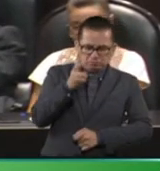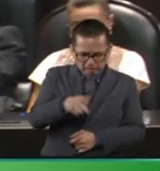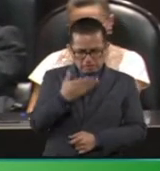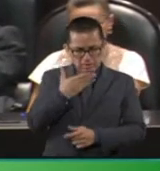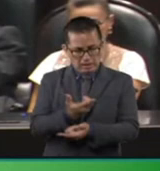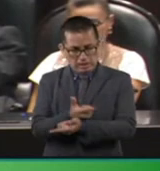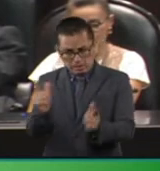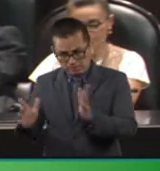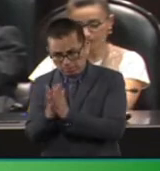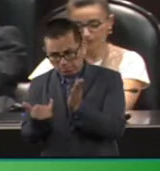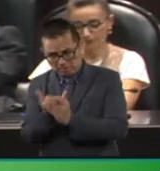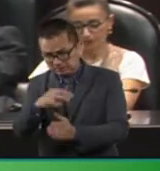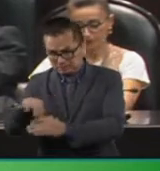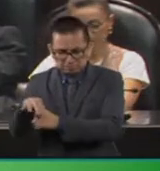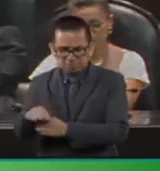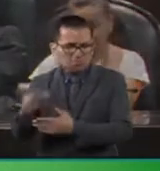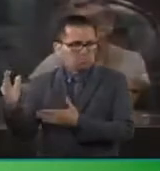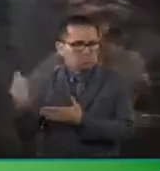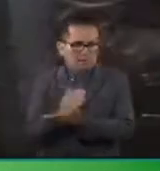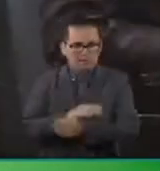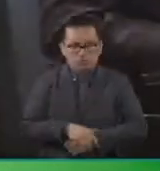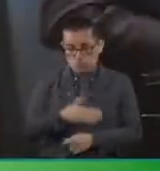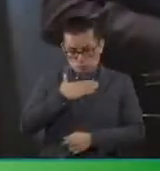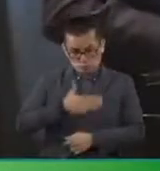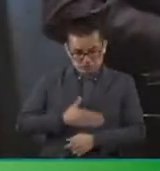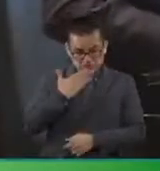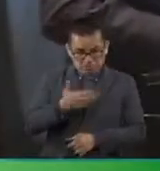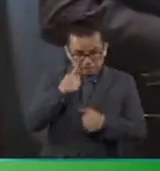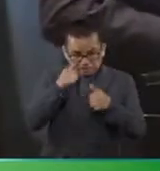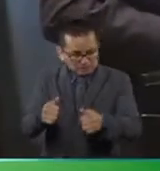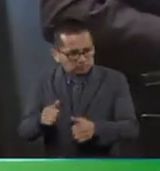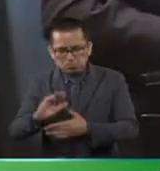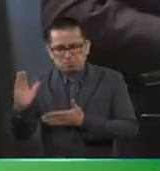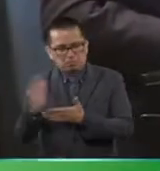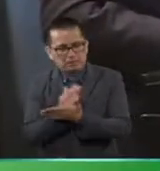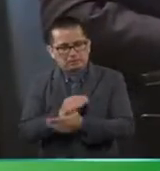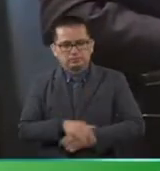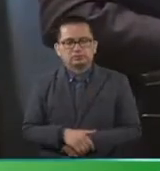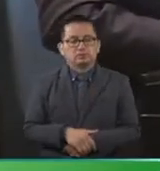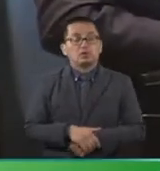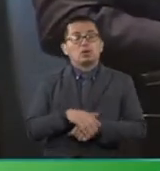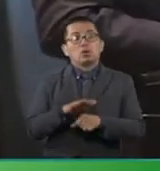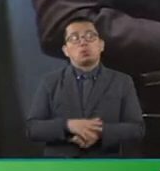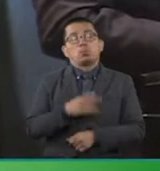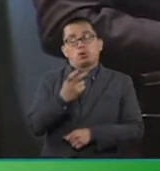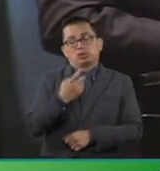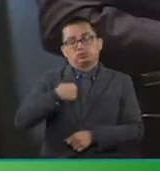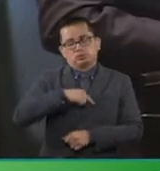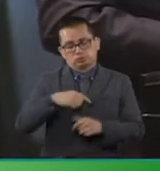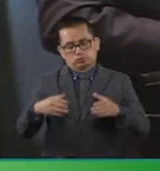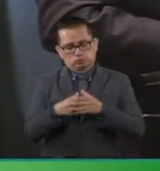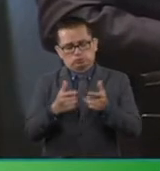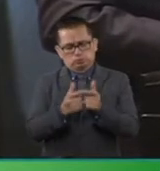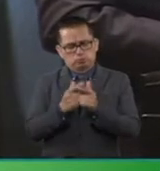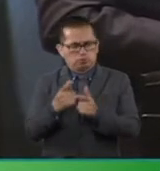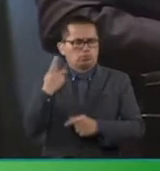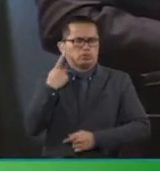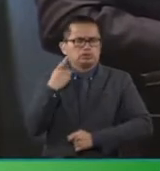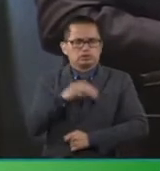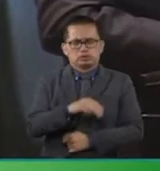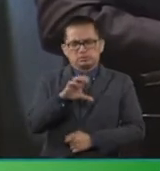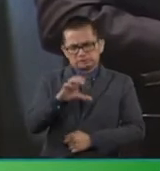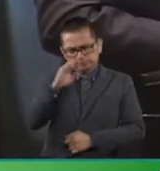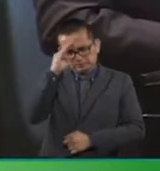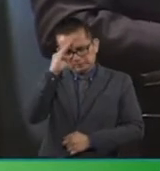derecho y menos justicia desde movimiento ciudadano por ello consideramos que es una grave irresponsabilidad lo que se está